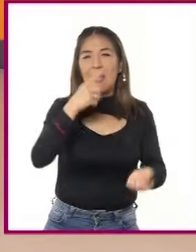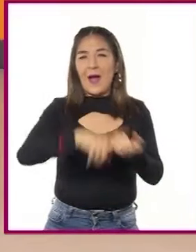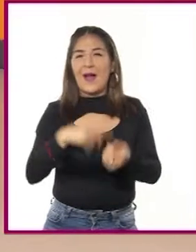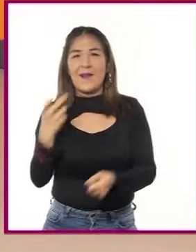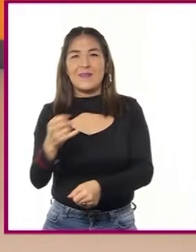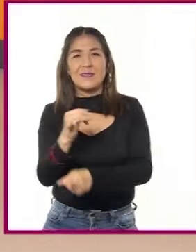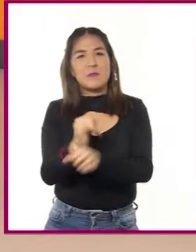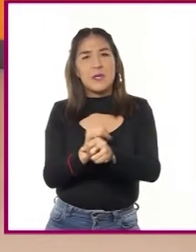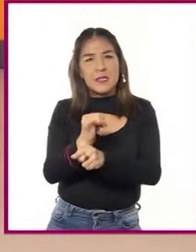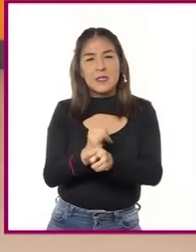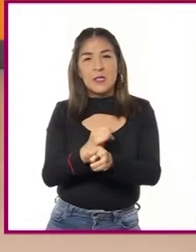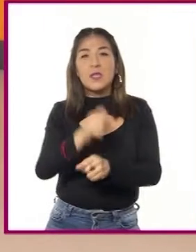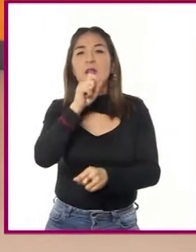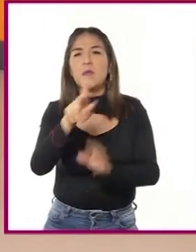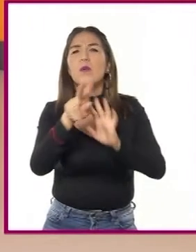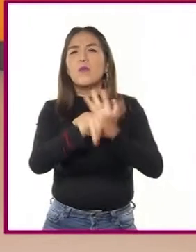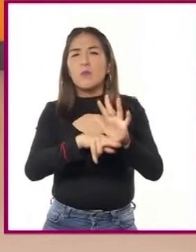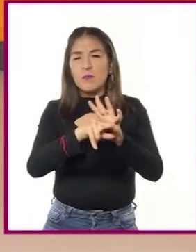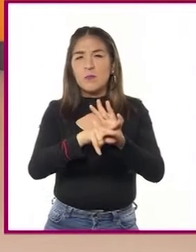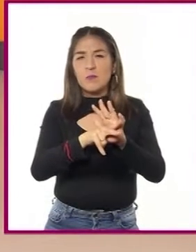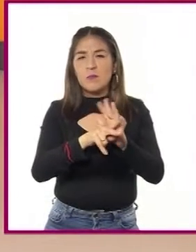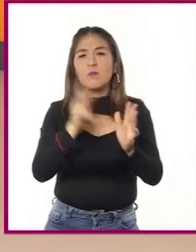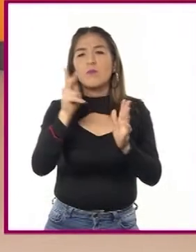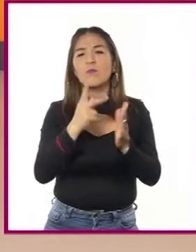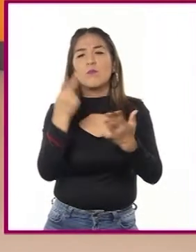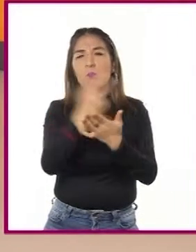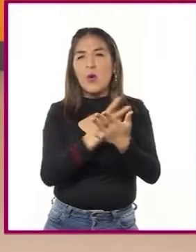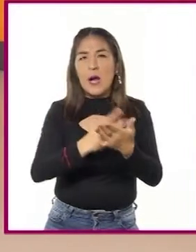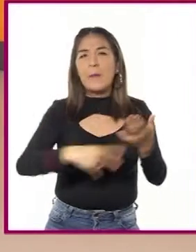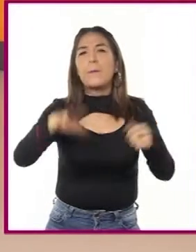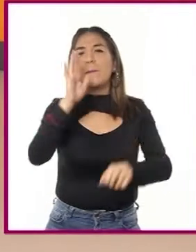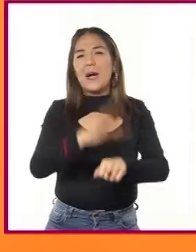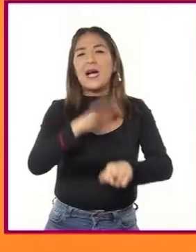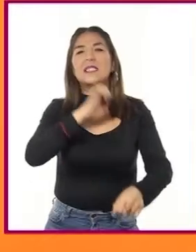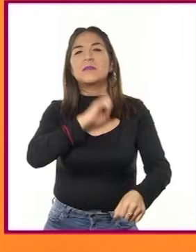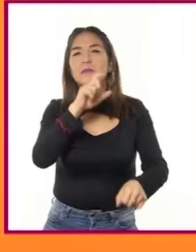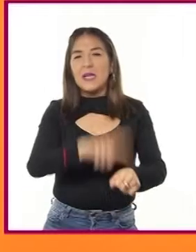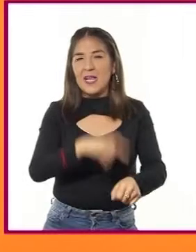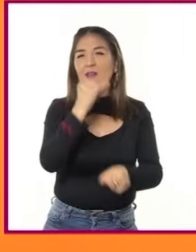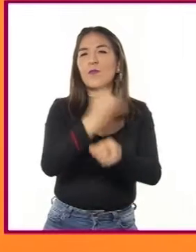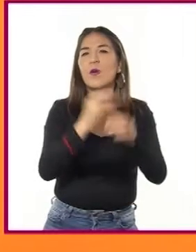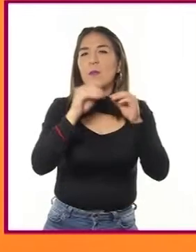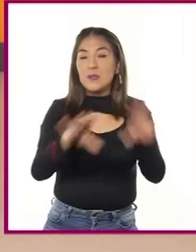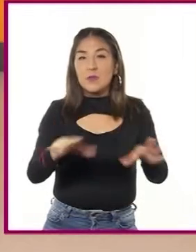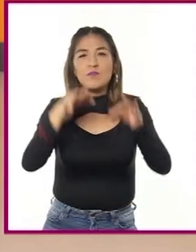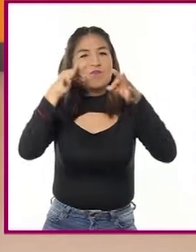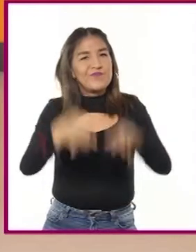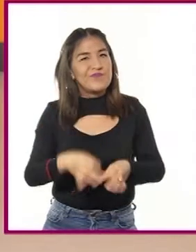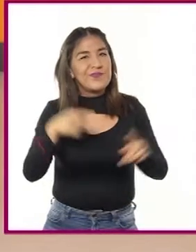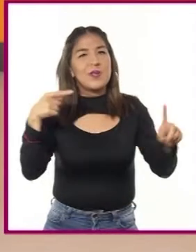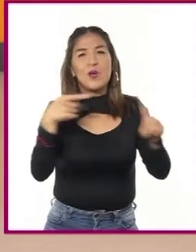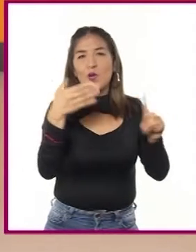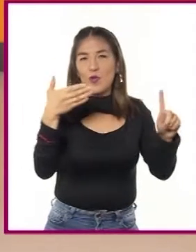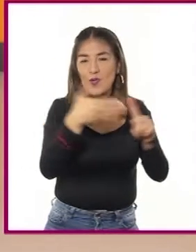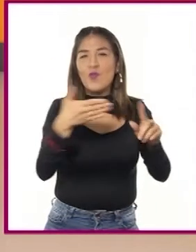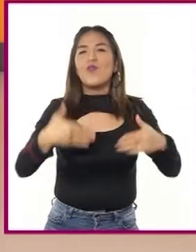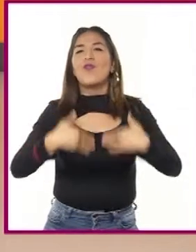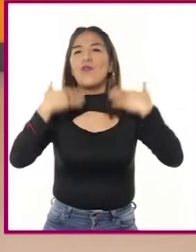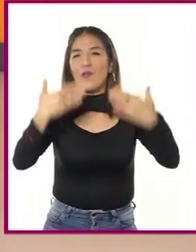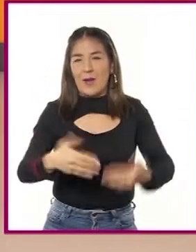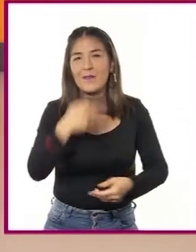obtenidos. Estos programas son más especializados y contienen información más precisa y confiable sobre el